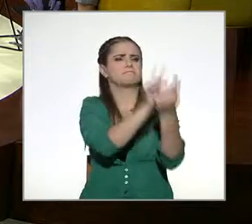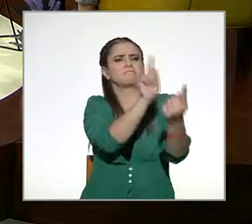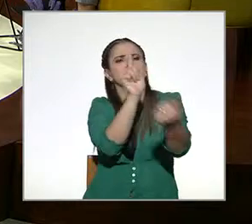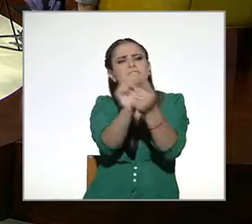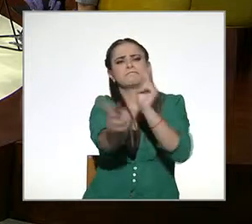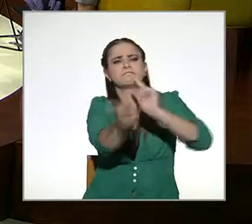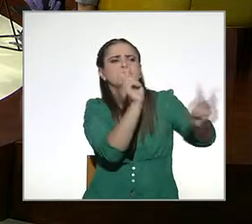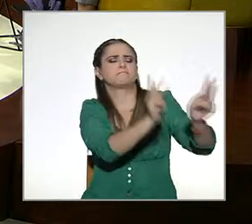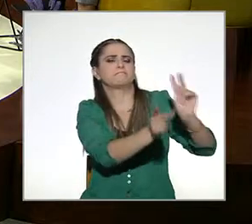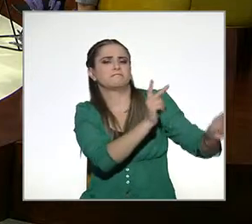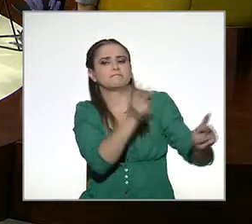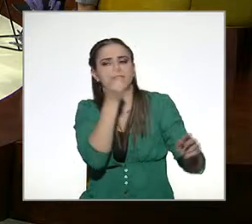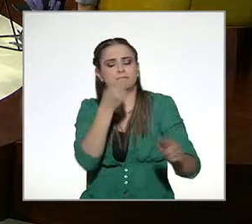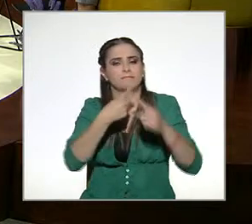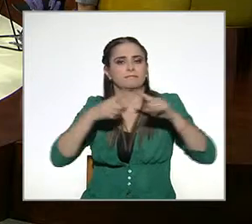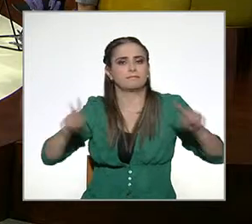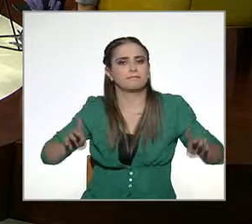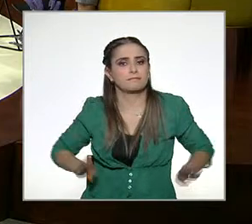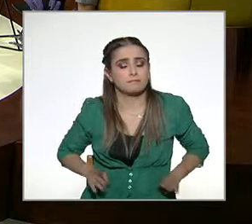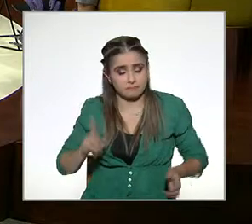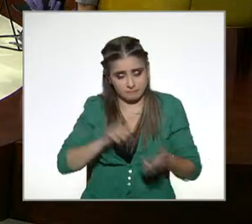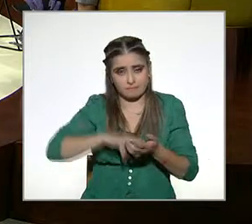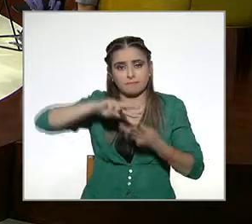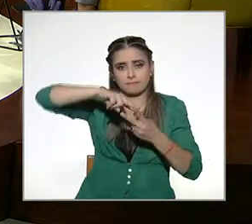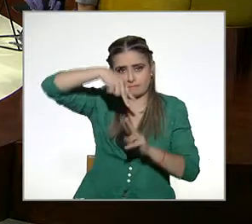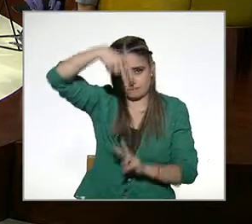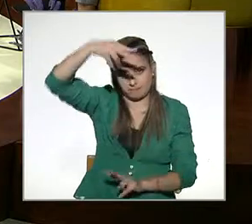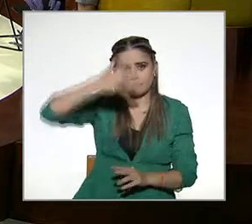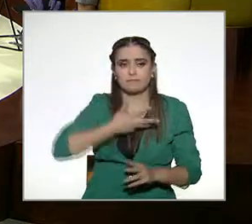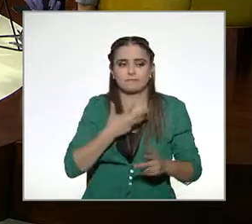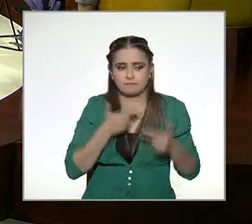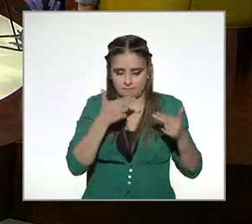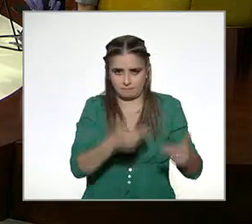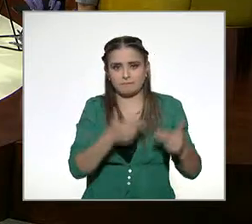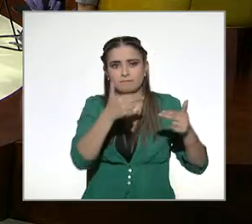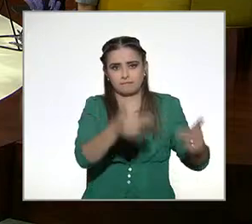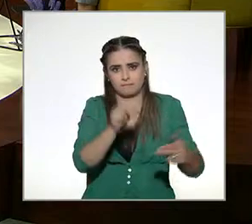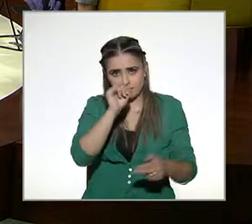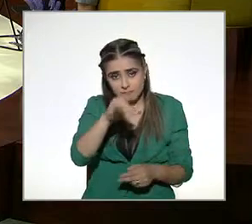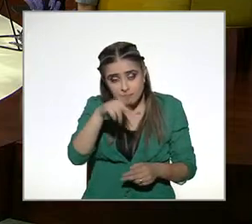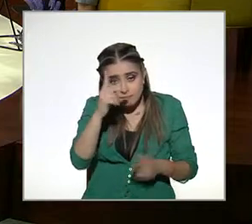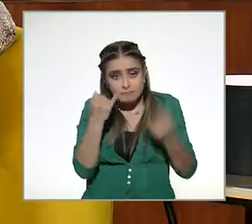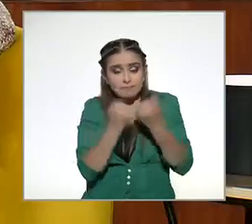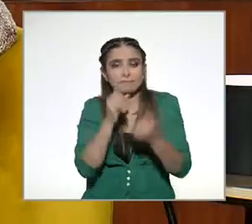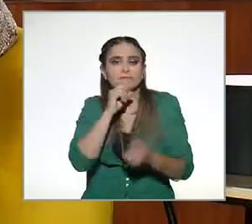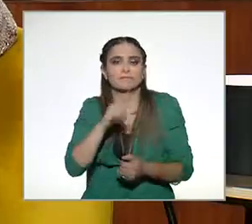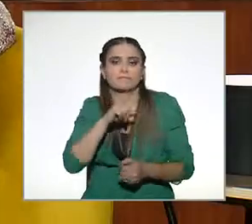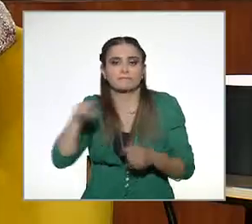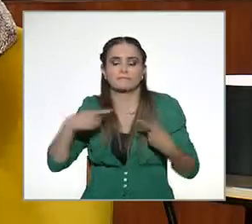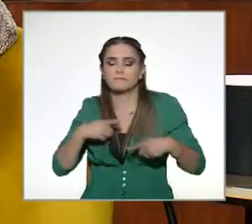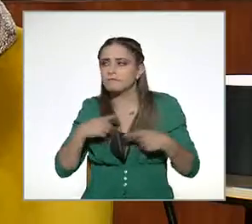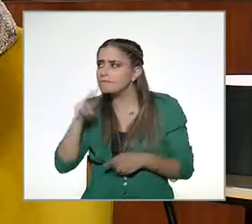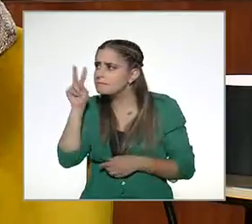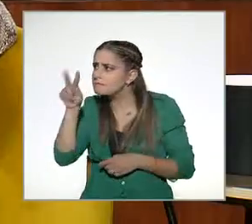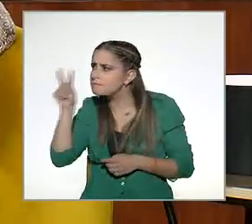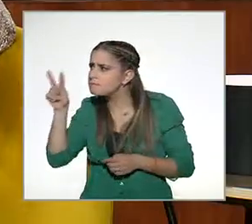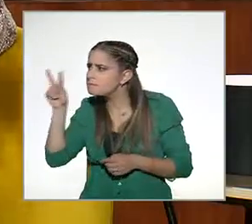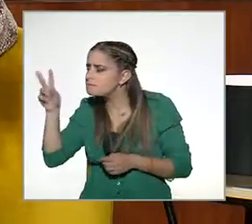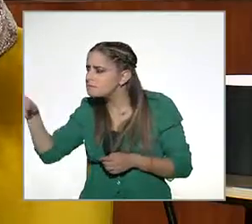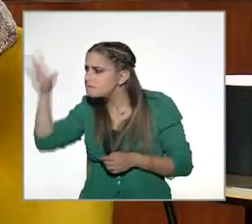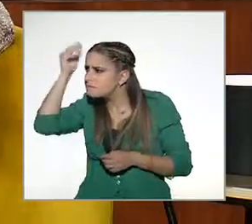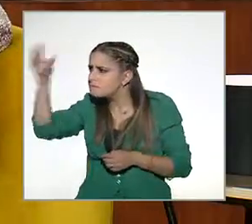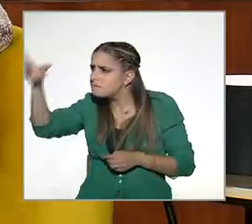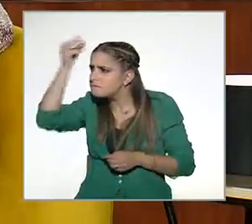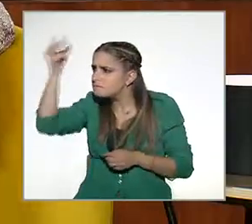Y ese es un componente genético, pero también es un componente social. Es decir, todo el tiempo estamos en interacción con el ambiente. Entonces